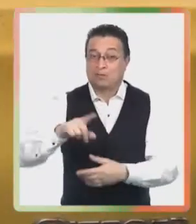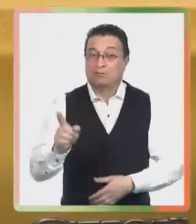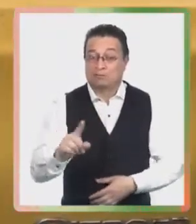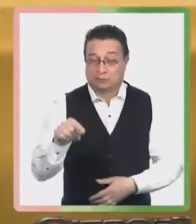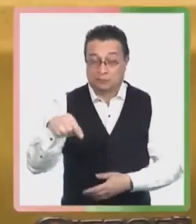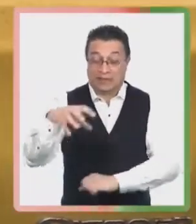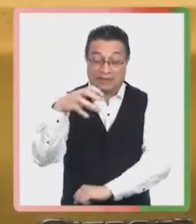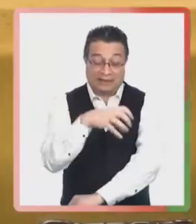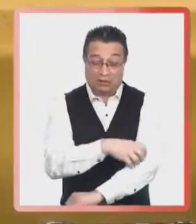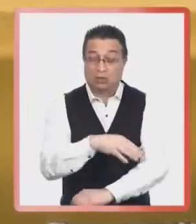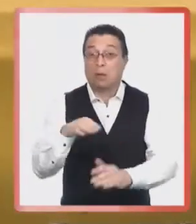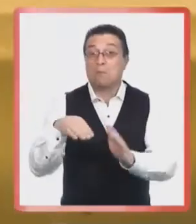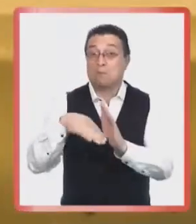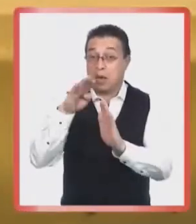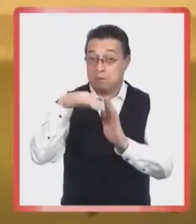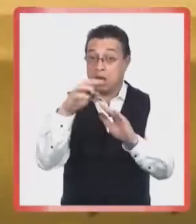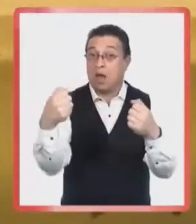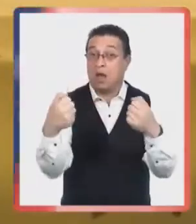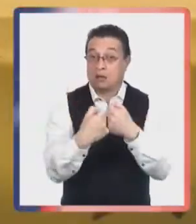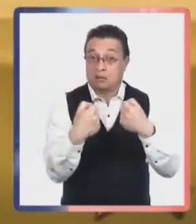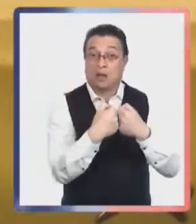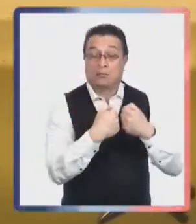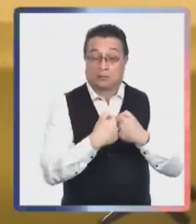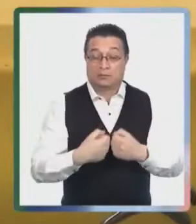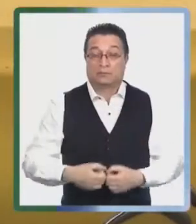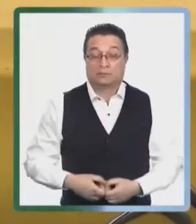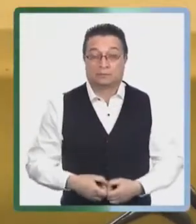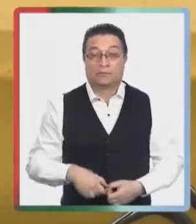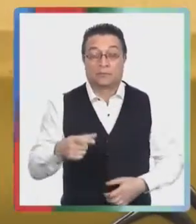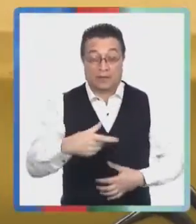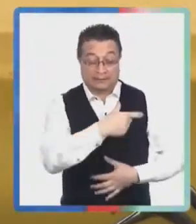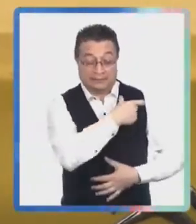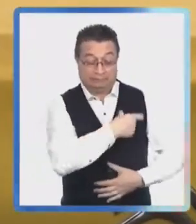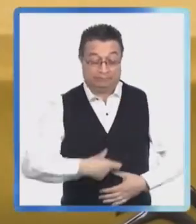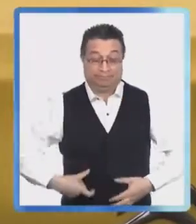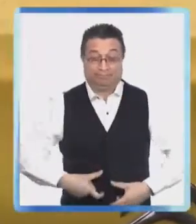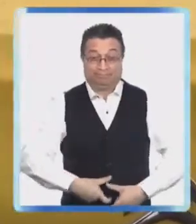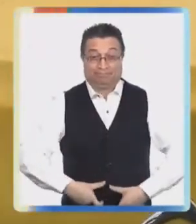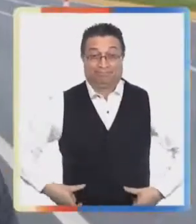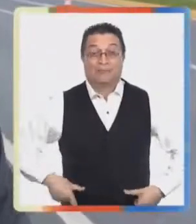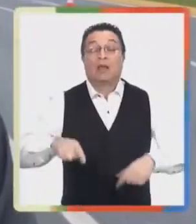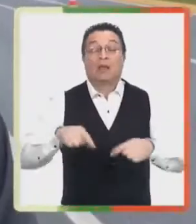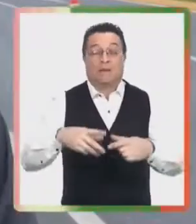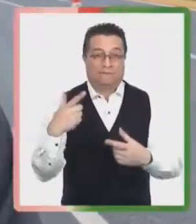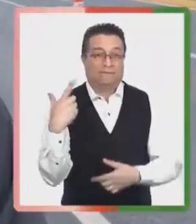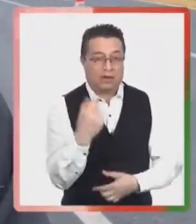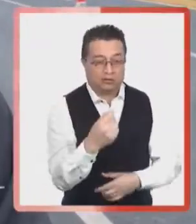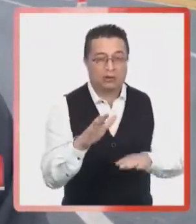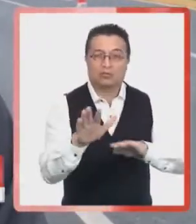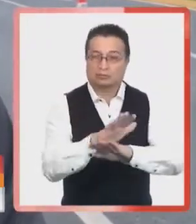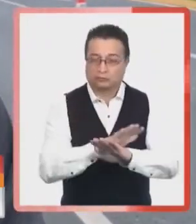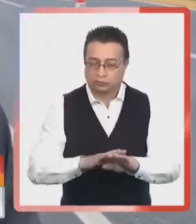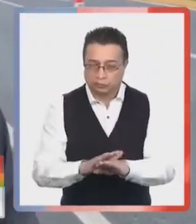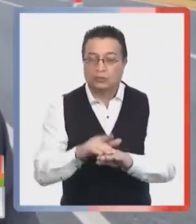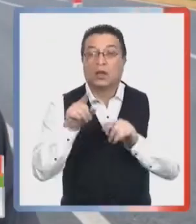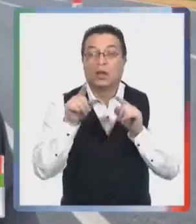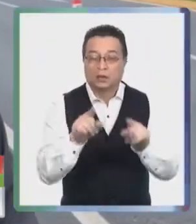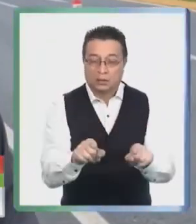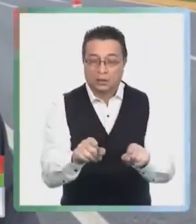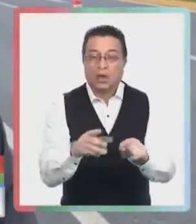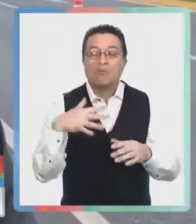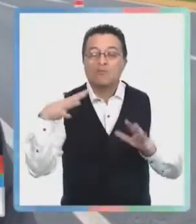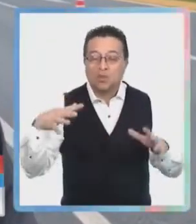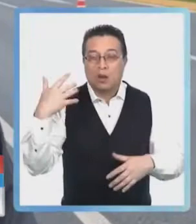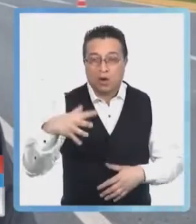son positivas en el Maule, una de las regiones con mayor accidentabilidad. El cinturón de seguridad y la velocidad,